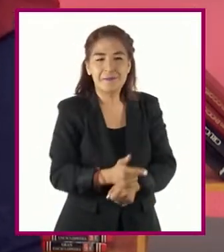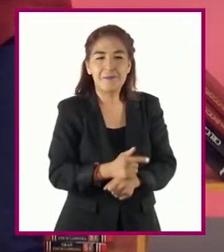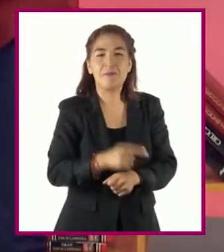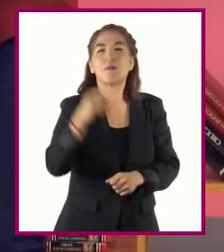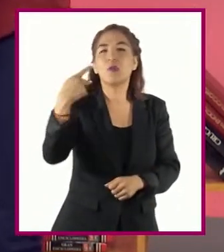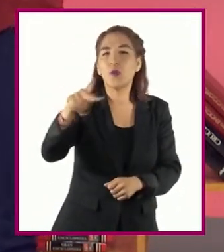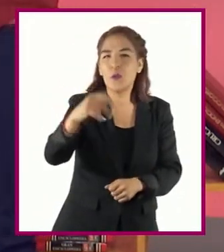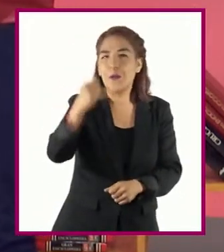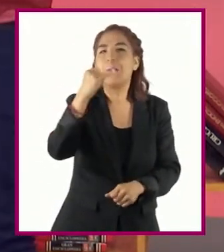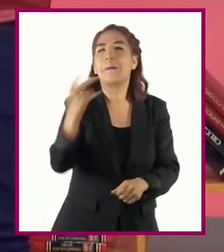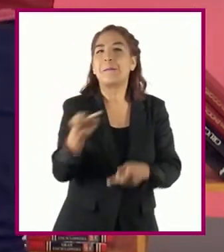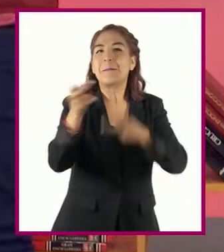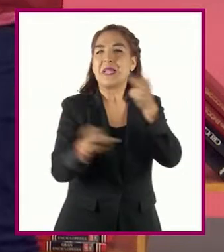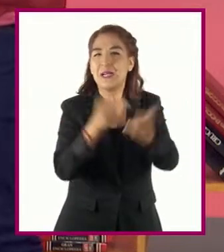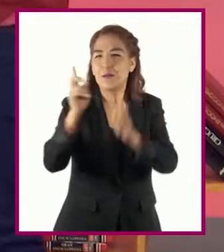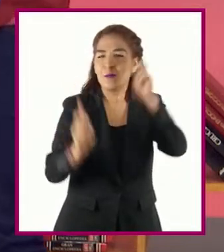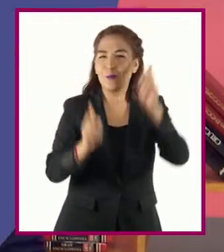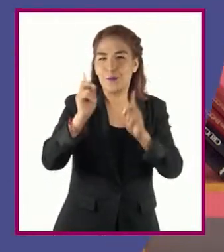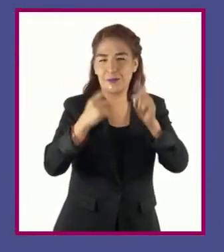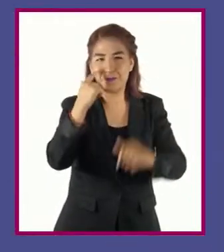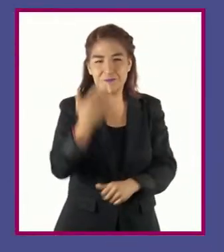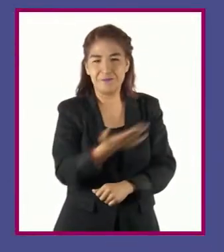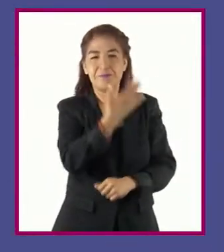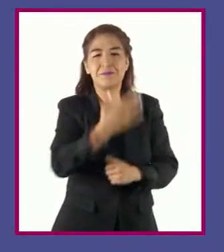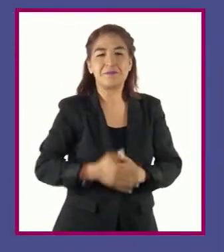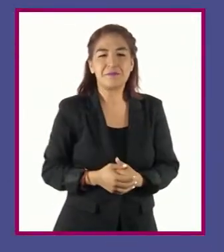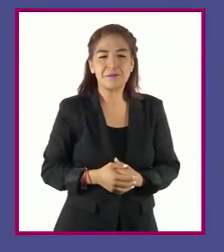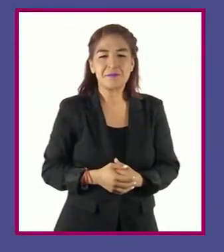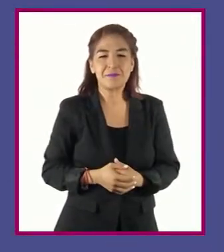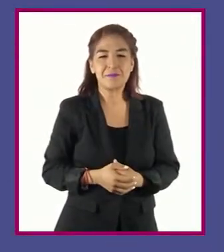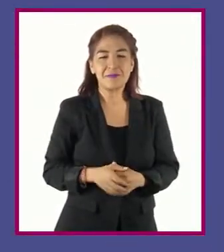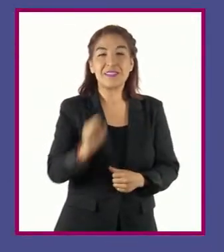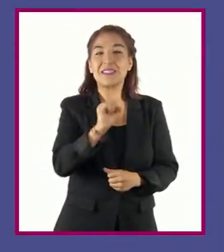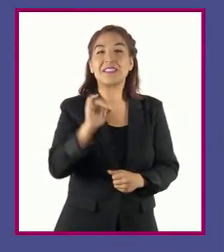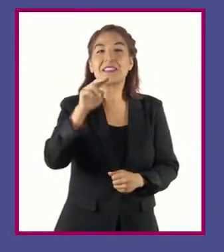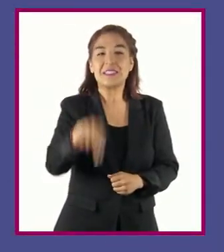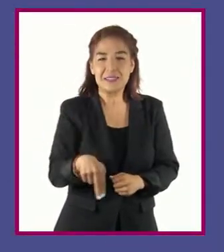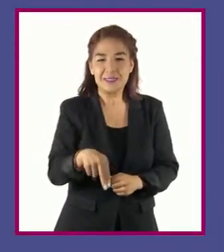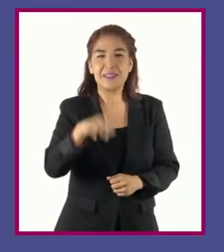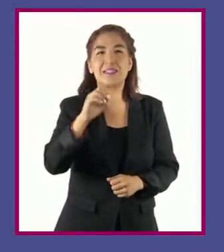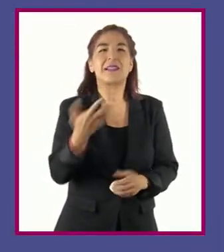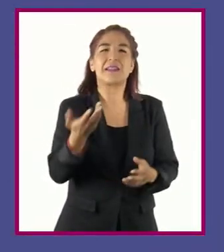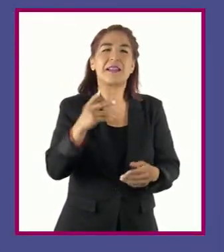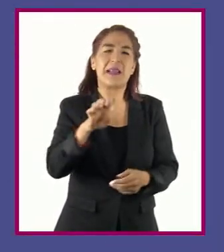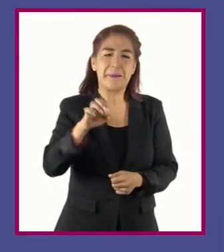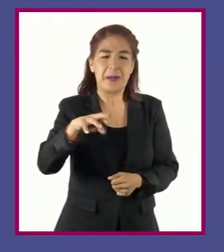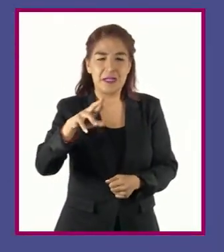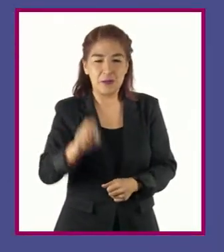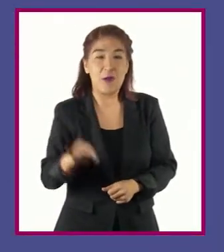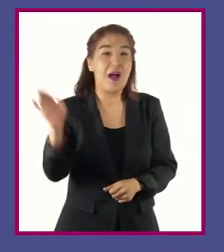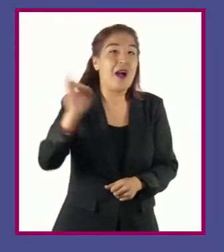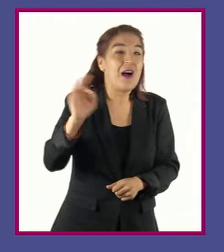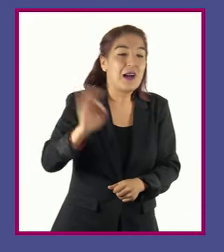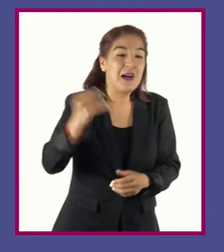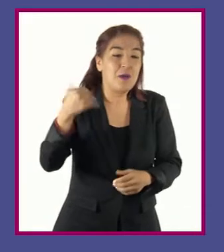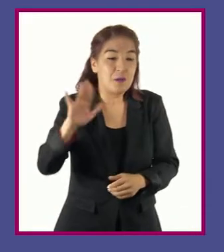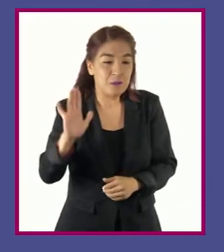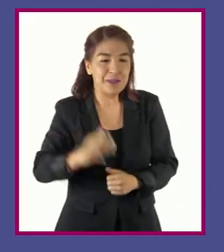tus cuestionamientos? Sin embargo, aunque, pero.